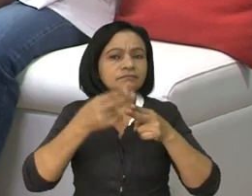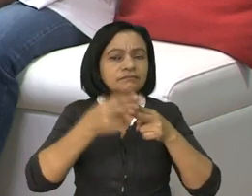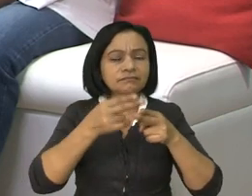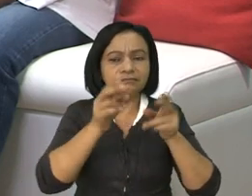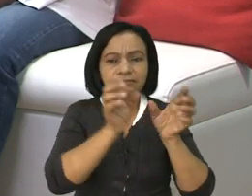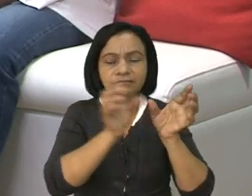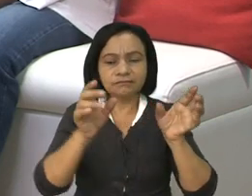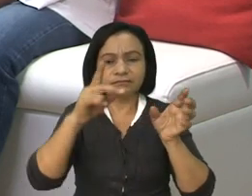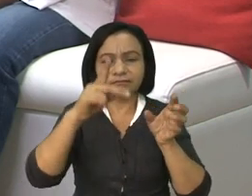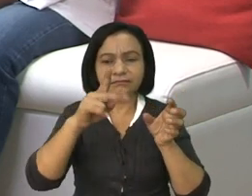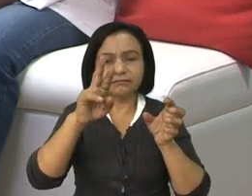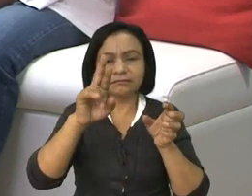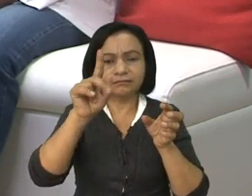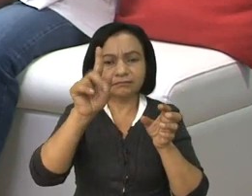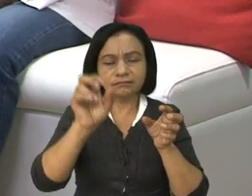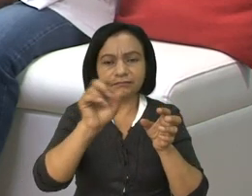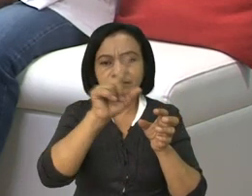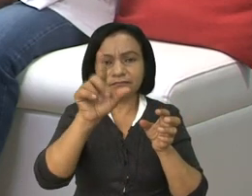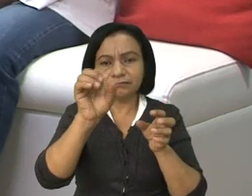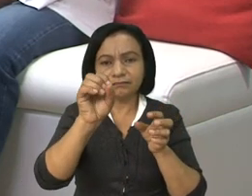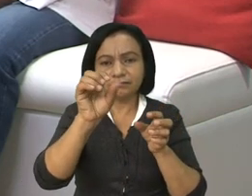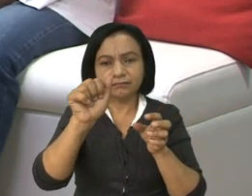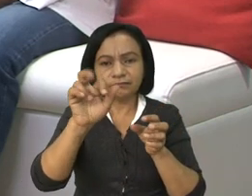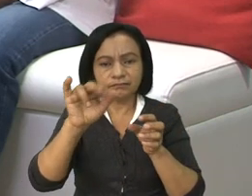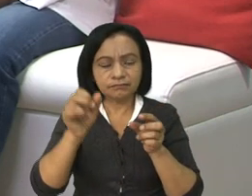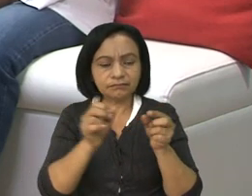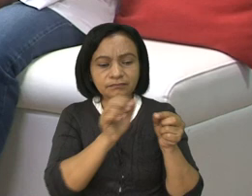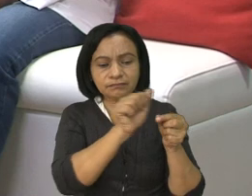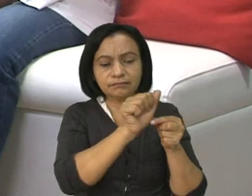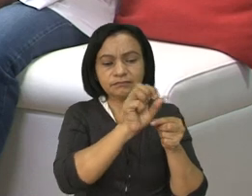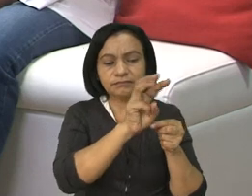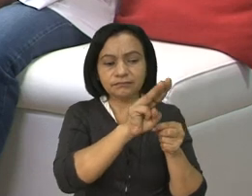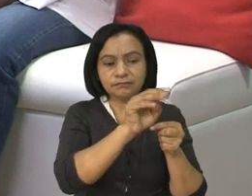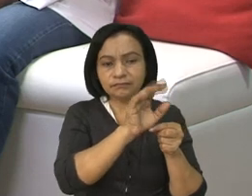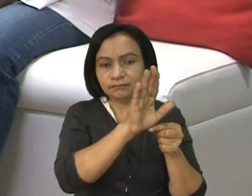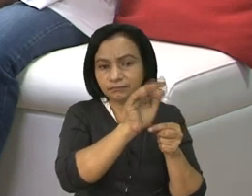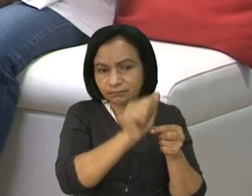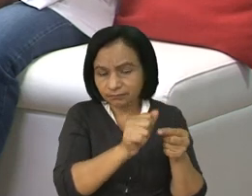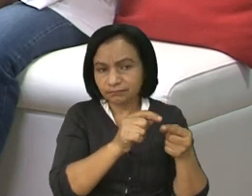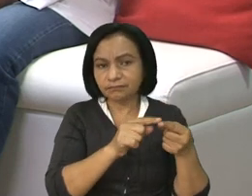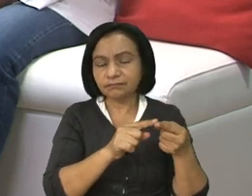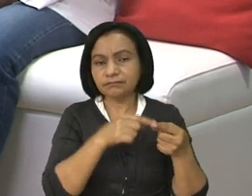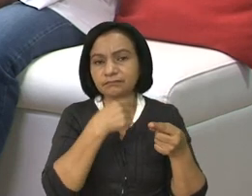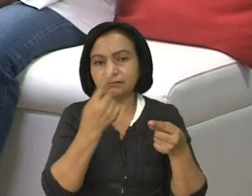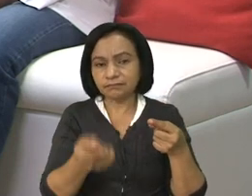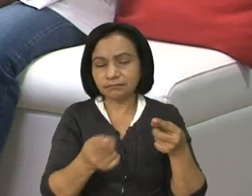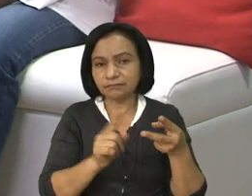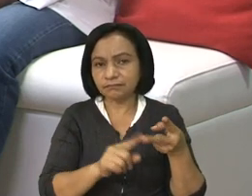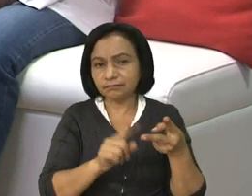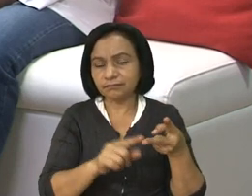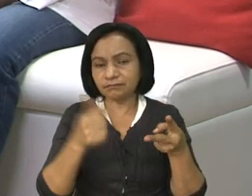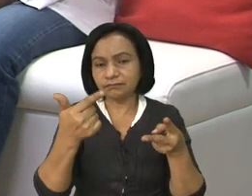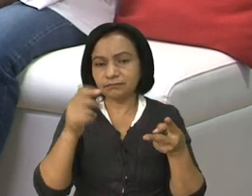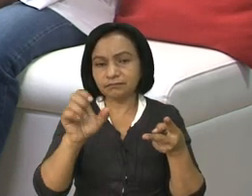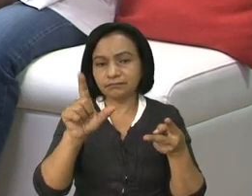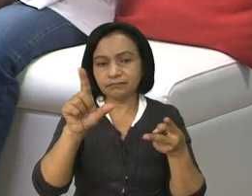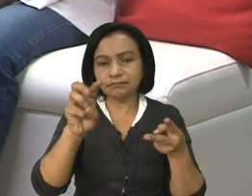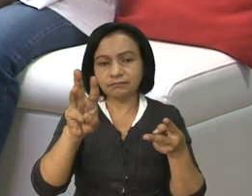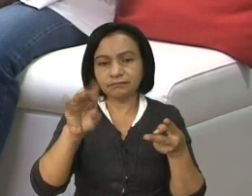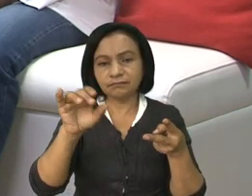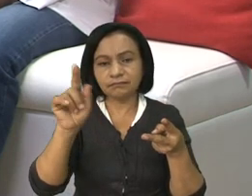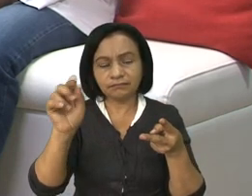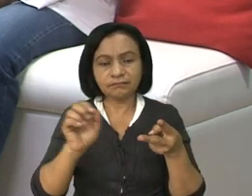los protozoarios, por ejemplo, que son las amebas, las amebiasis intestinales. Están los helmintos, que